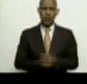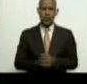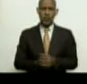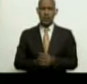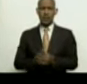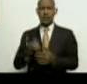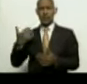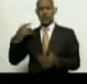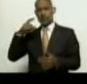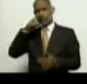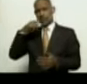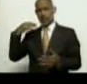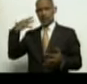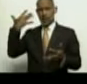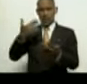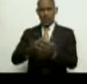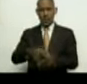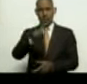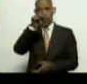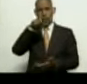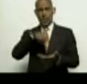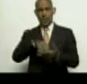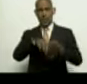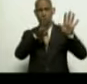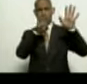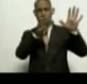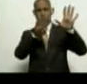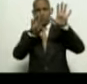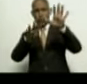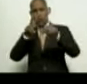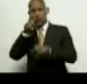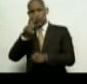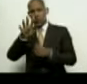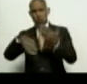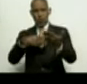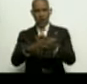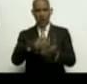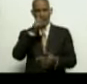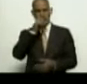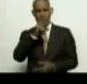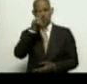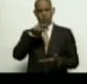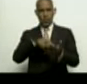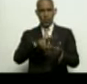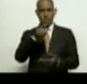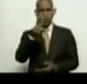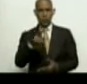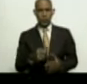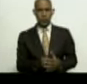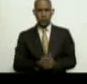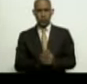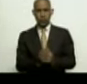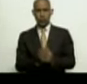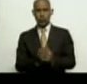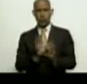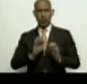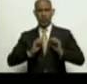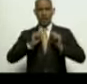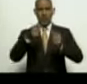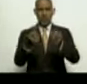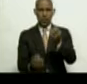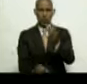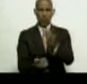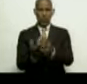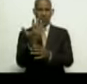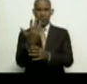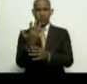década comprendida entre el año 1992 y el año 2002. Se trata del desarrollo de la Revolución Bolivariana, de sus primeros años, de la